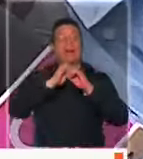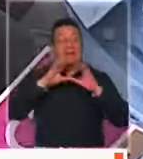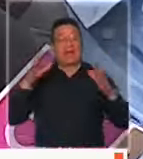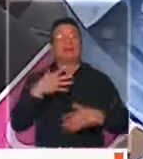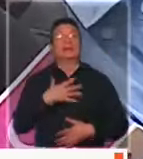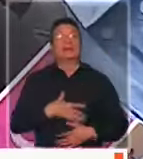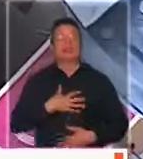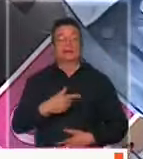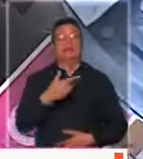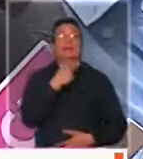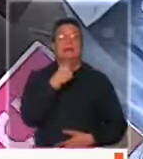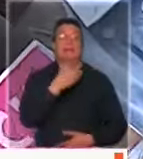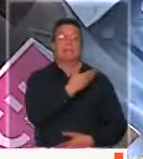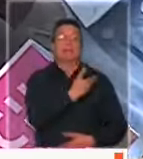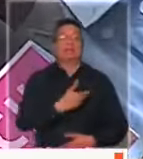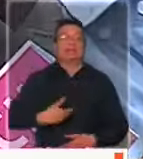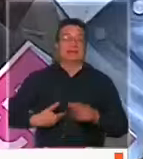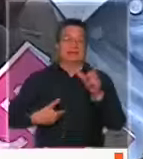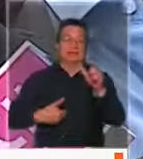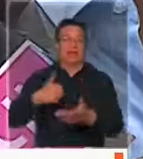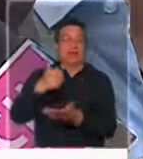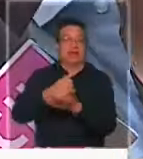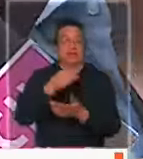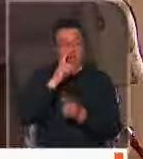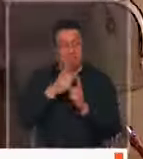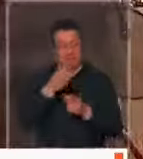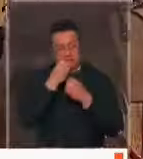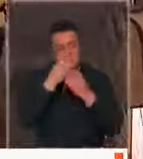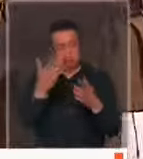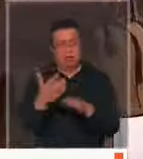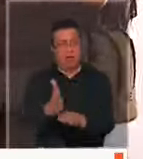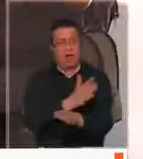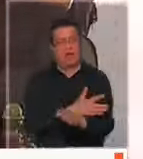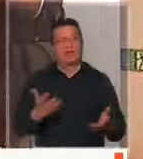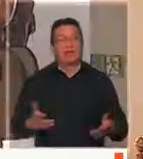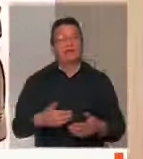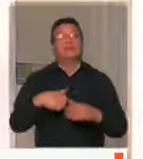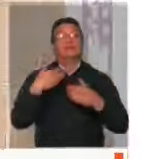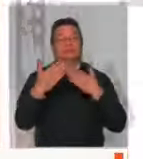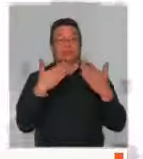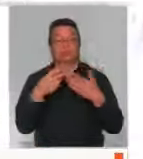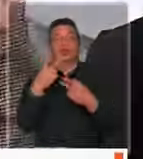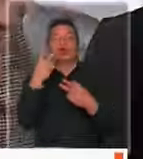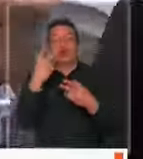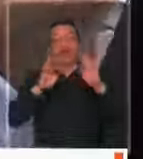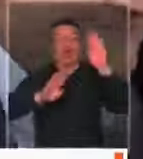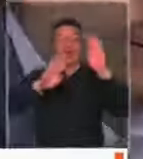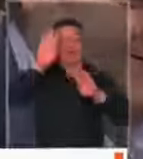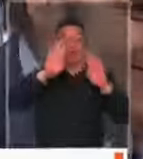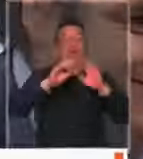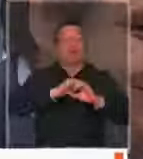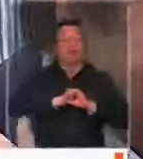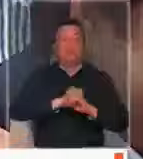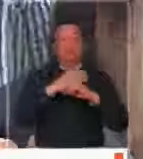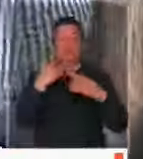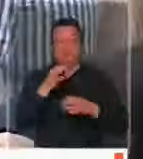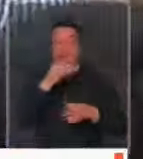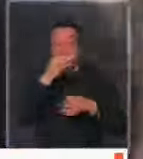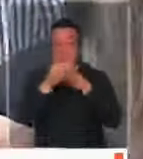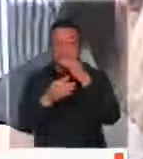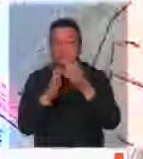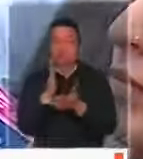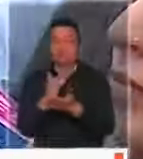aspiraciones presidenciales de la alcaldesa y hubiera sido bueno que esto lo transparentara antes. Debate presidencial donde dos posibles candidatos de la oposición ya fijaron sus